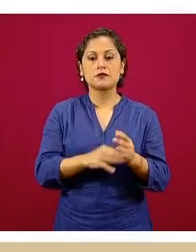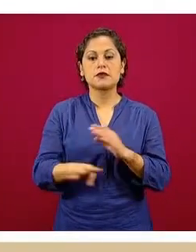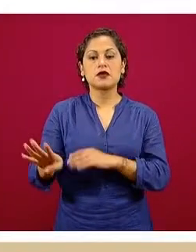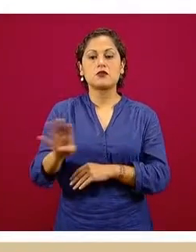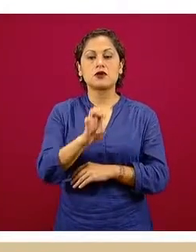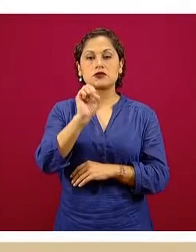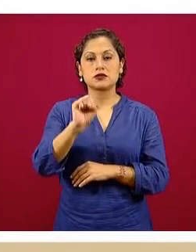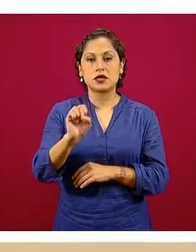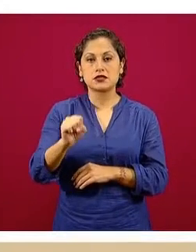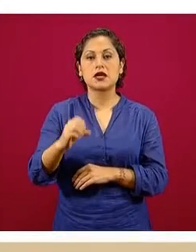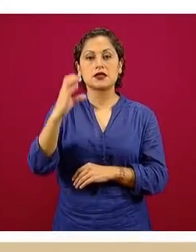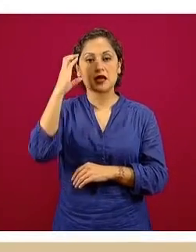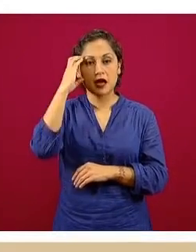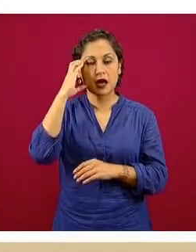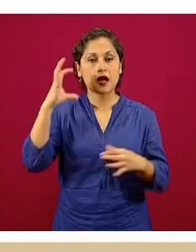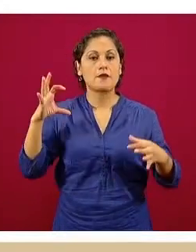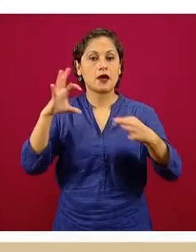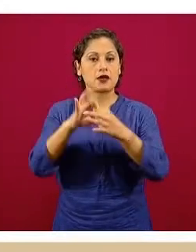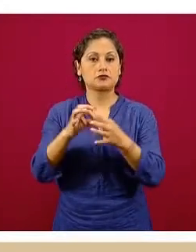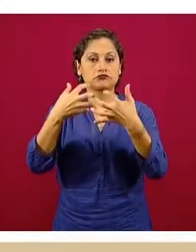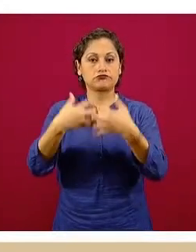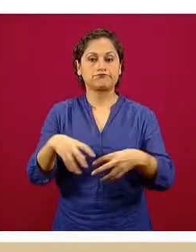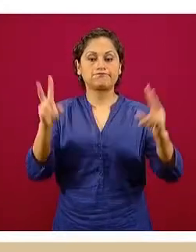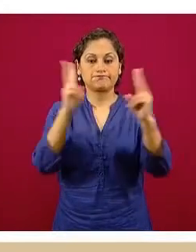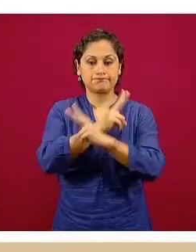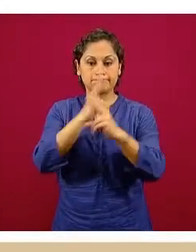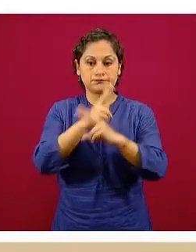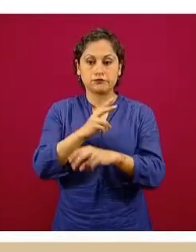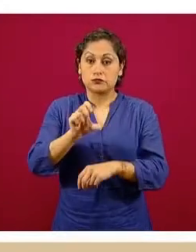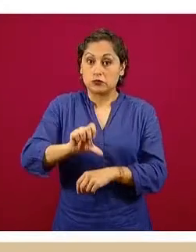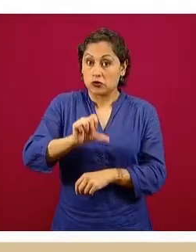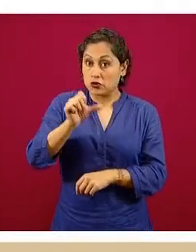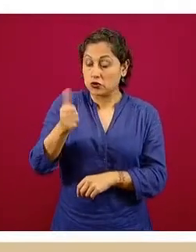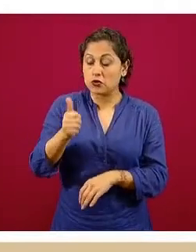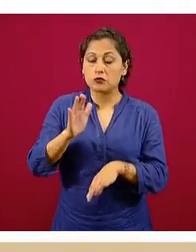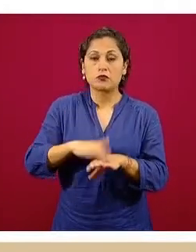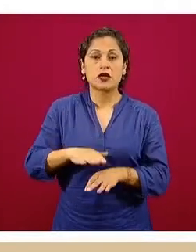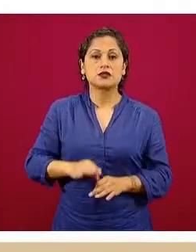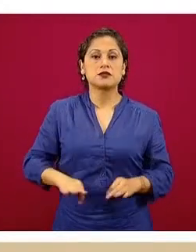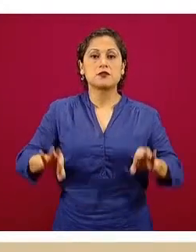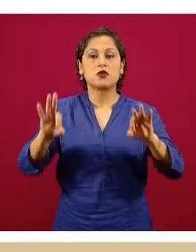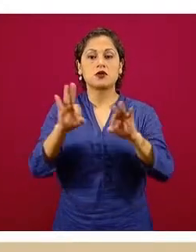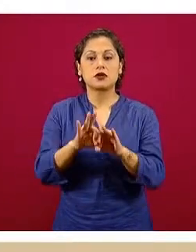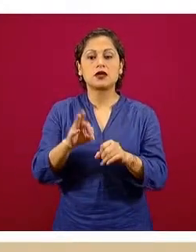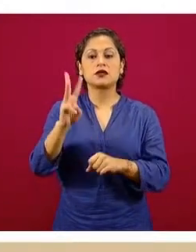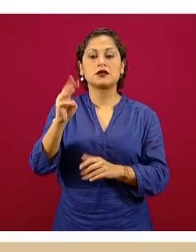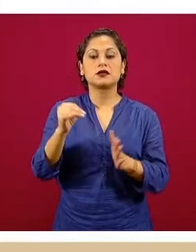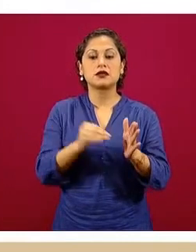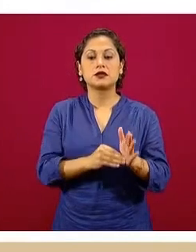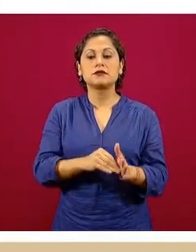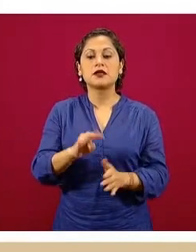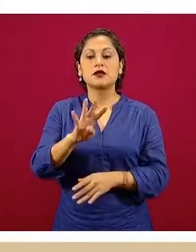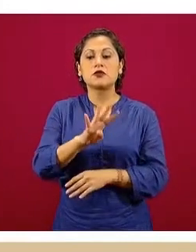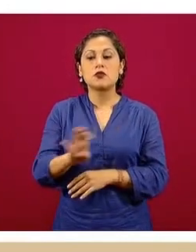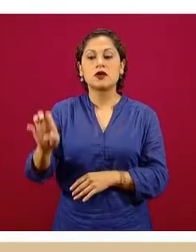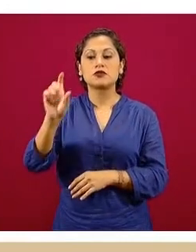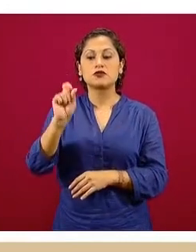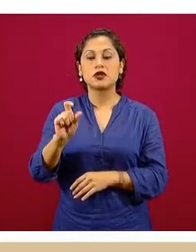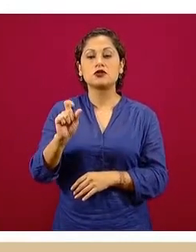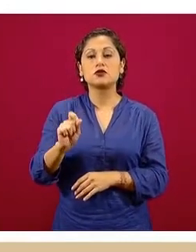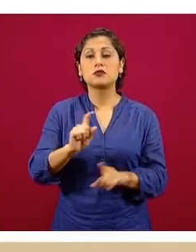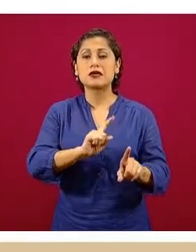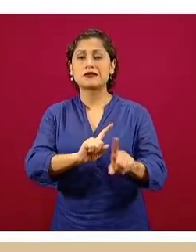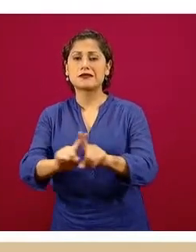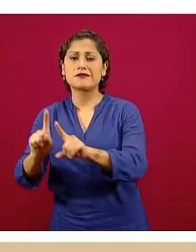camas con ventilador y lo más más importante de todo la integración de 3.420 equipos